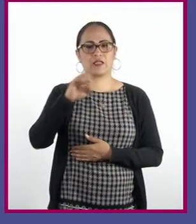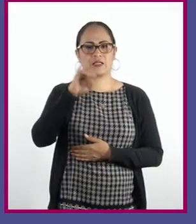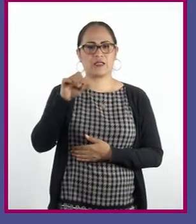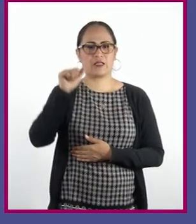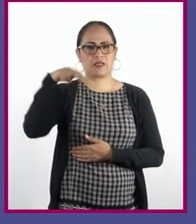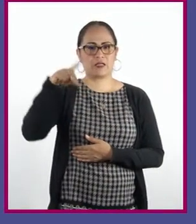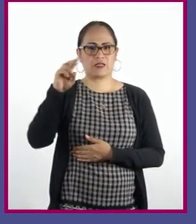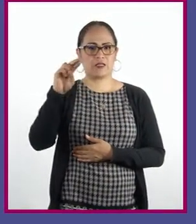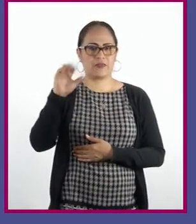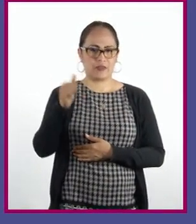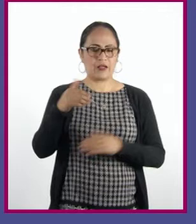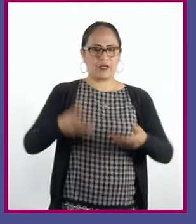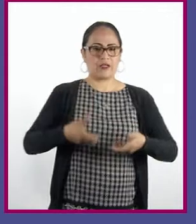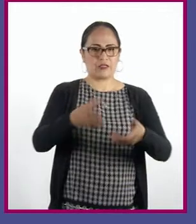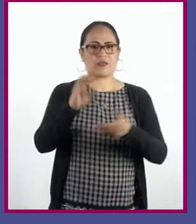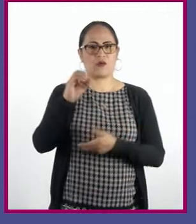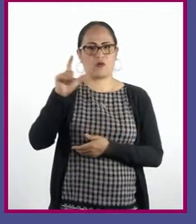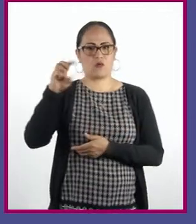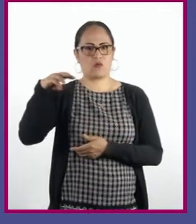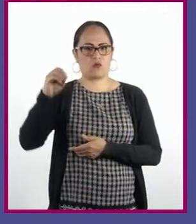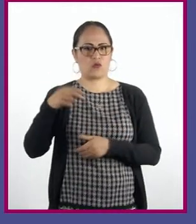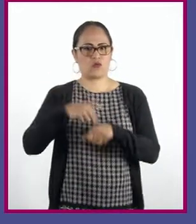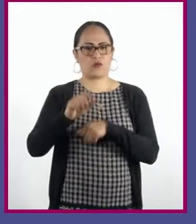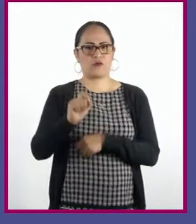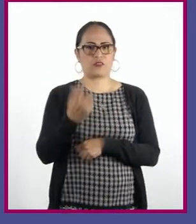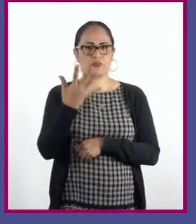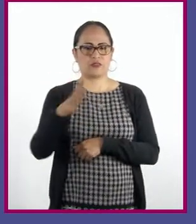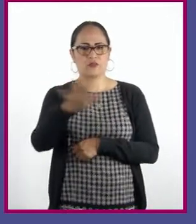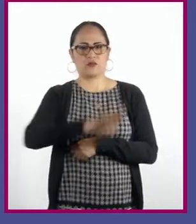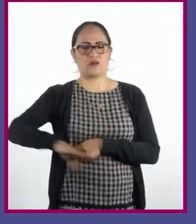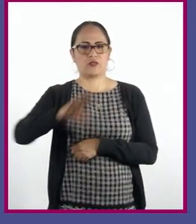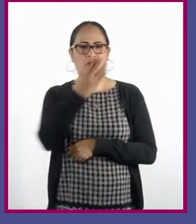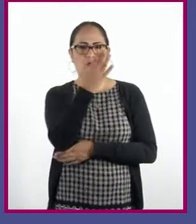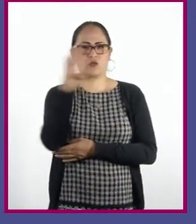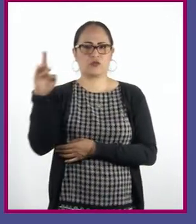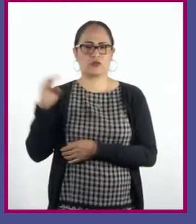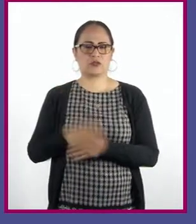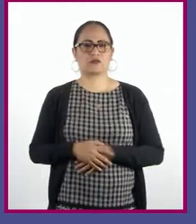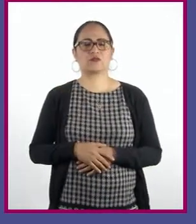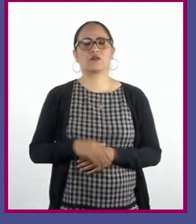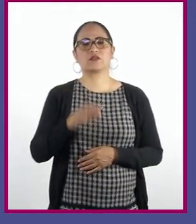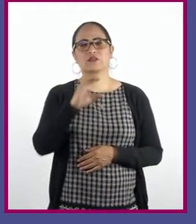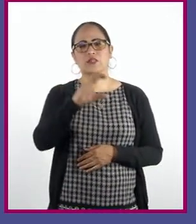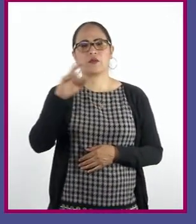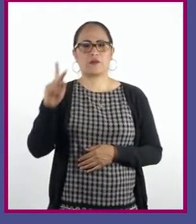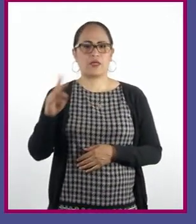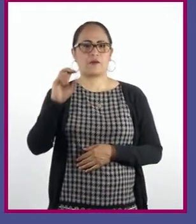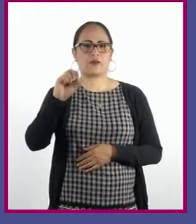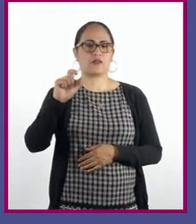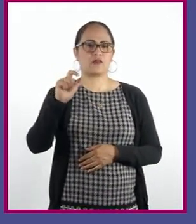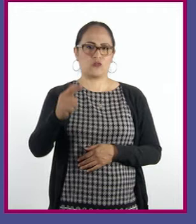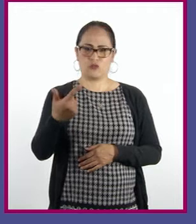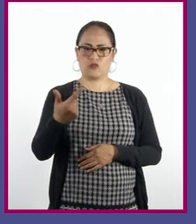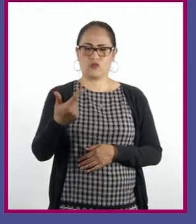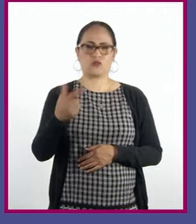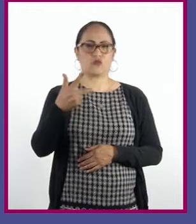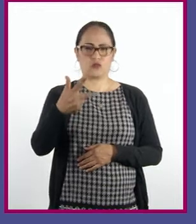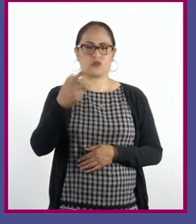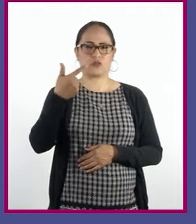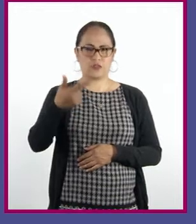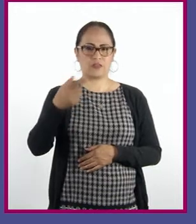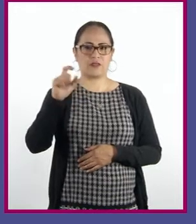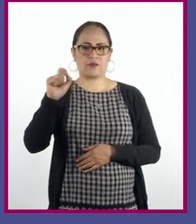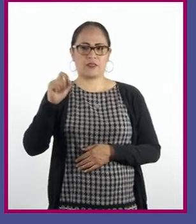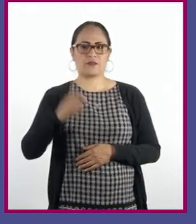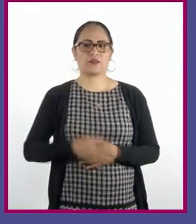Belmonte, calle Olmo, número 25, Colonia Bosques, Colima. Código postal 28720. A los